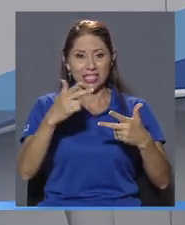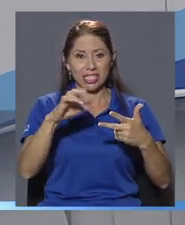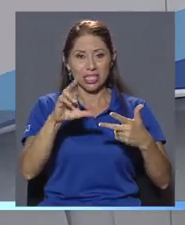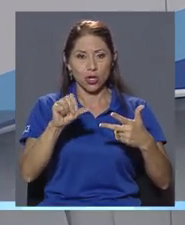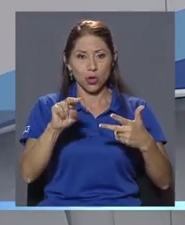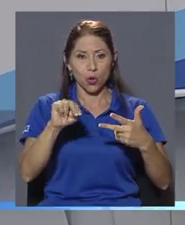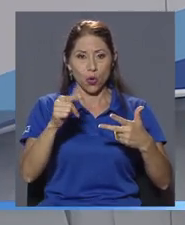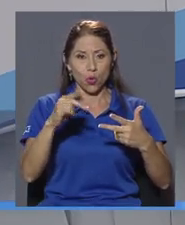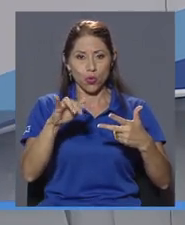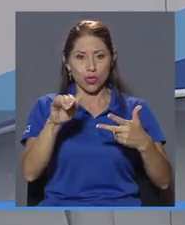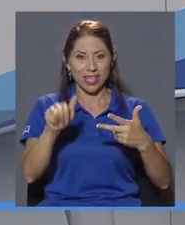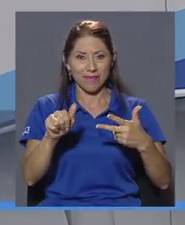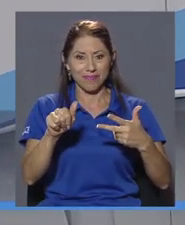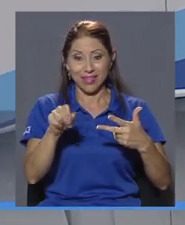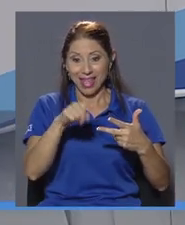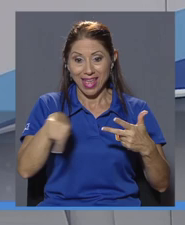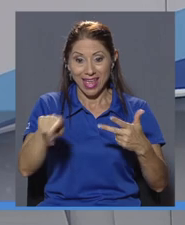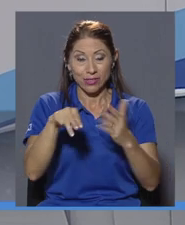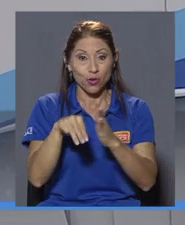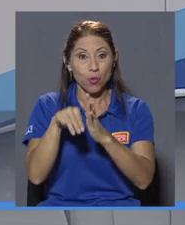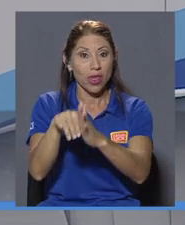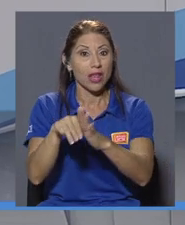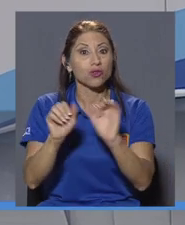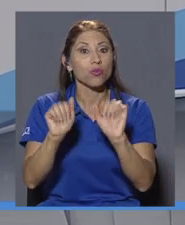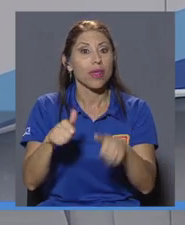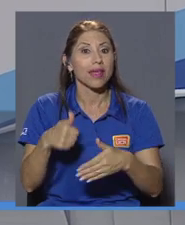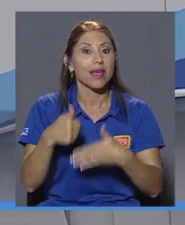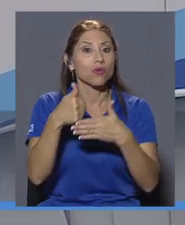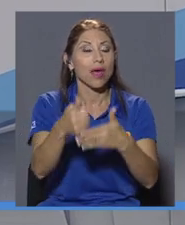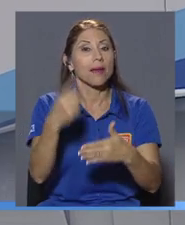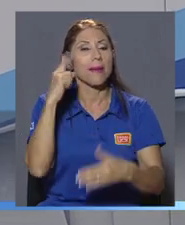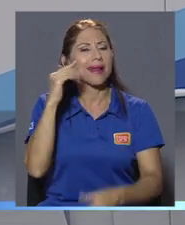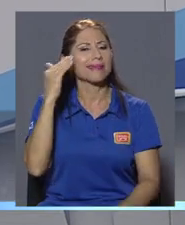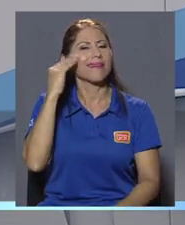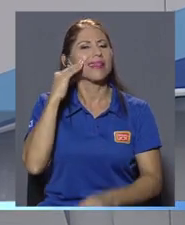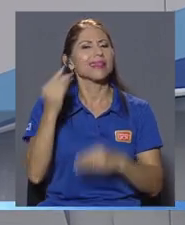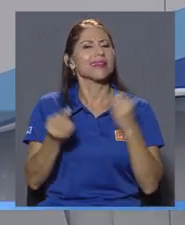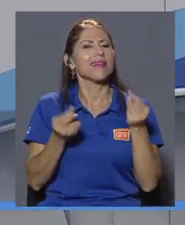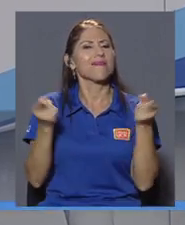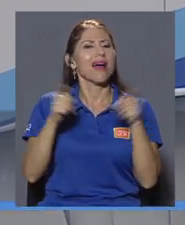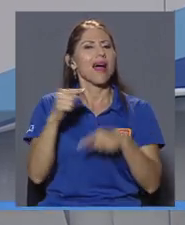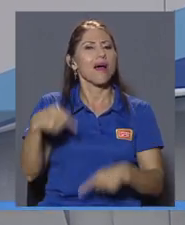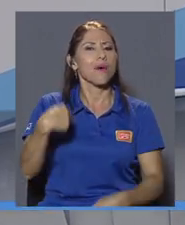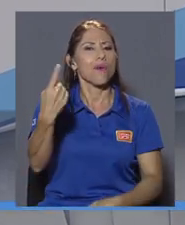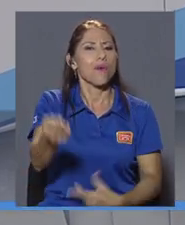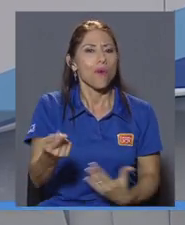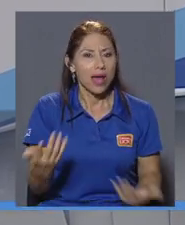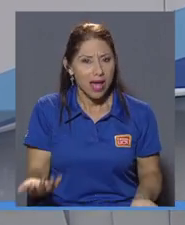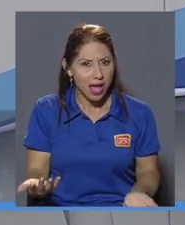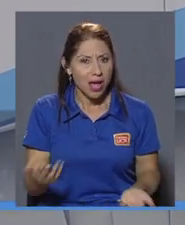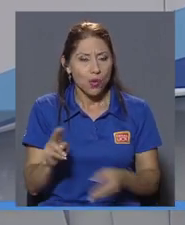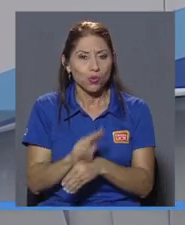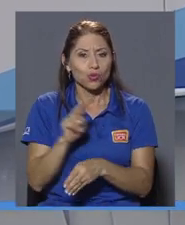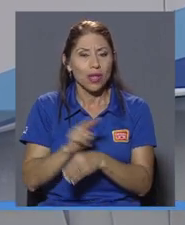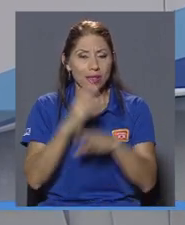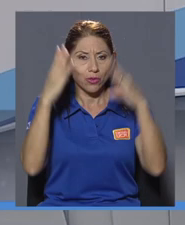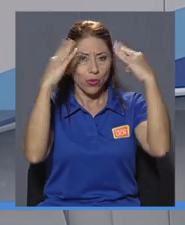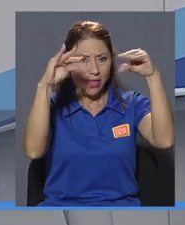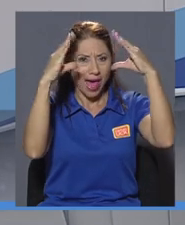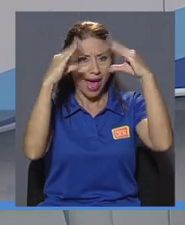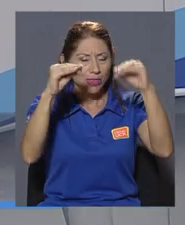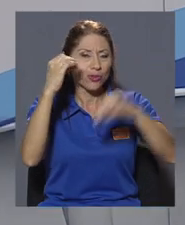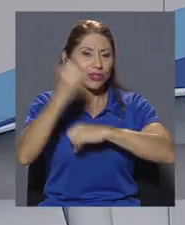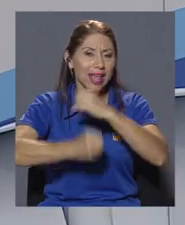ser más específico esos modelos los que no pueden hacer es ayudar a hacer predicciones en algunos casos usando datos